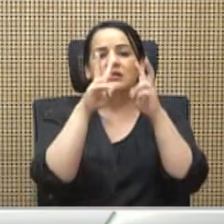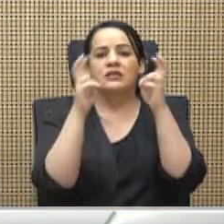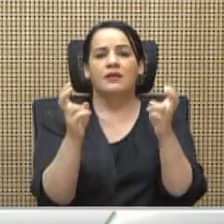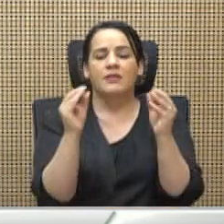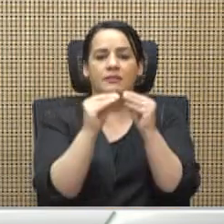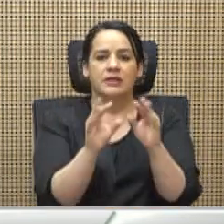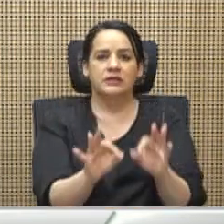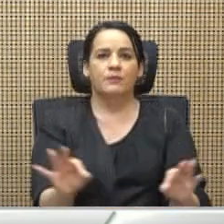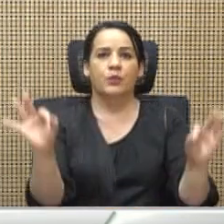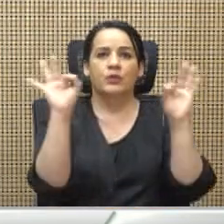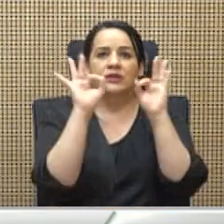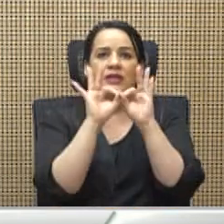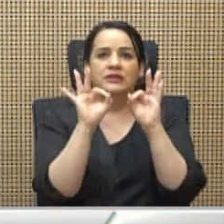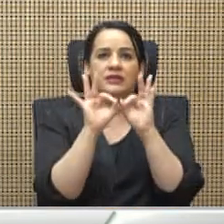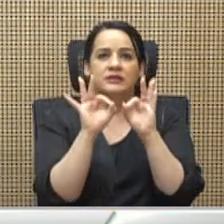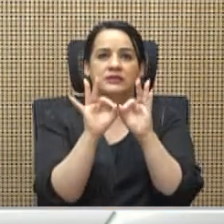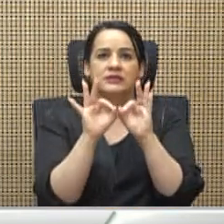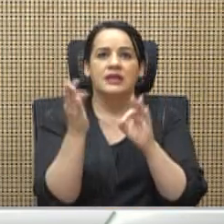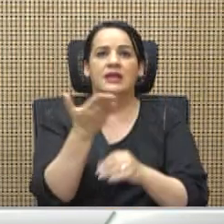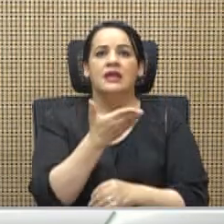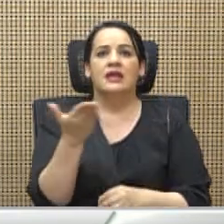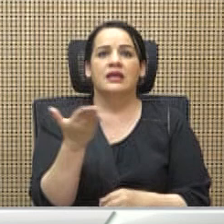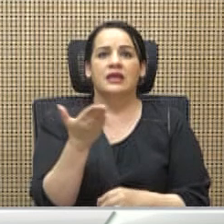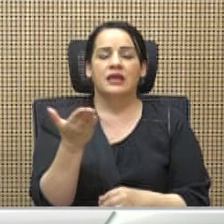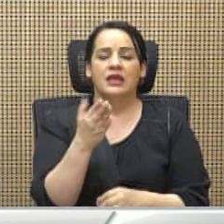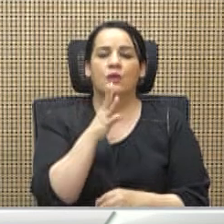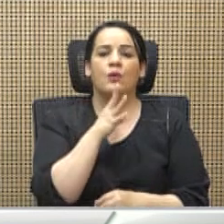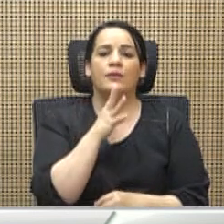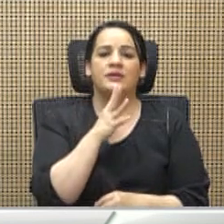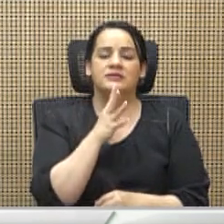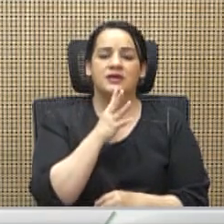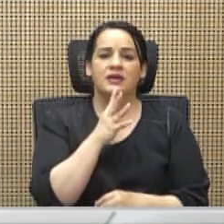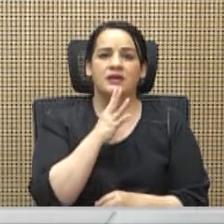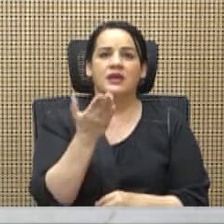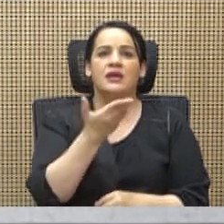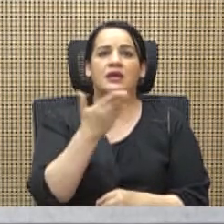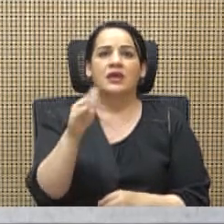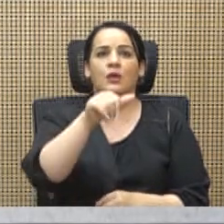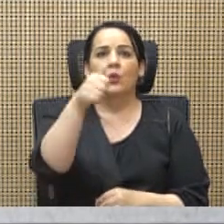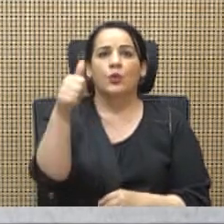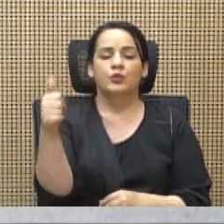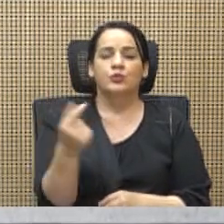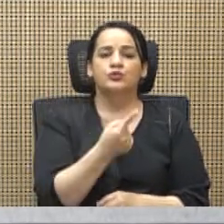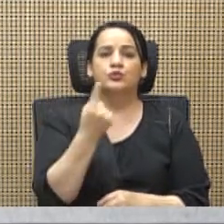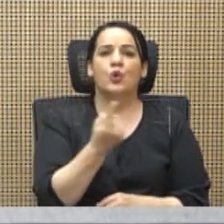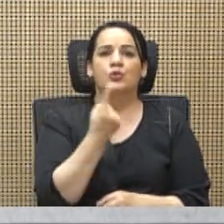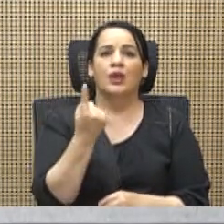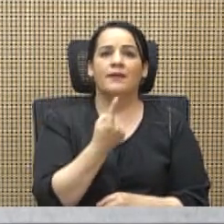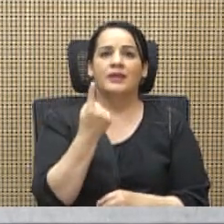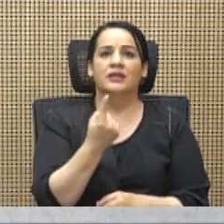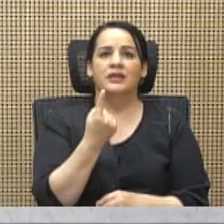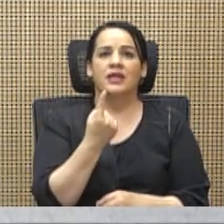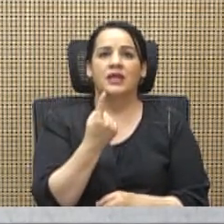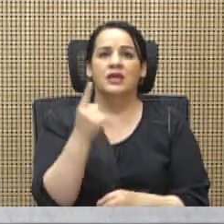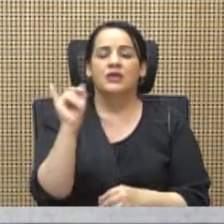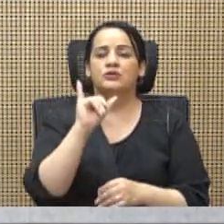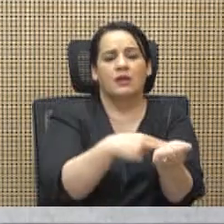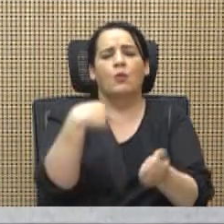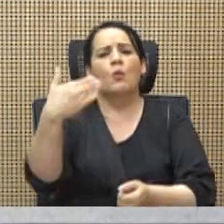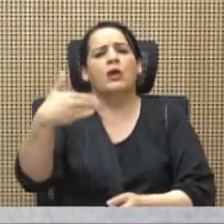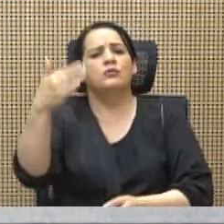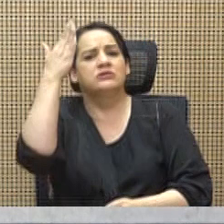importantes que conversar que otros que solamente son robar un poco de